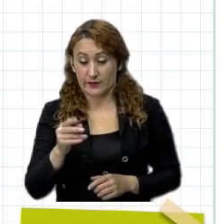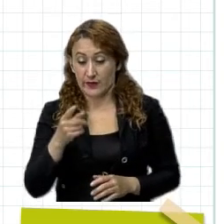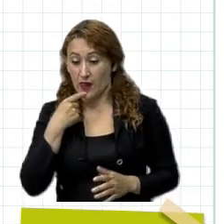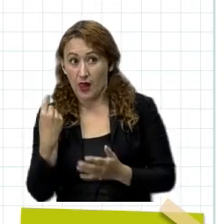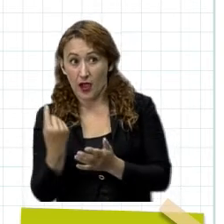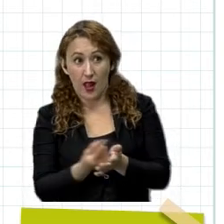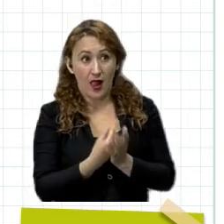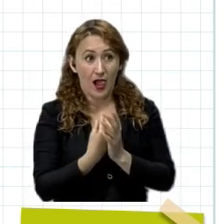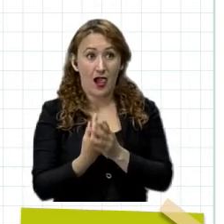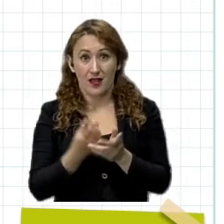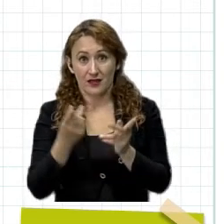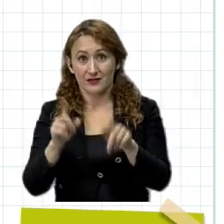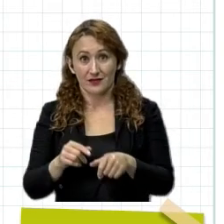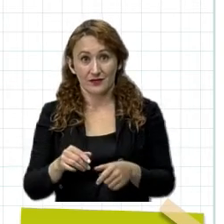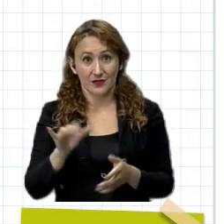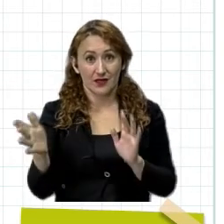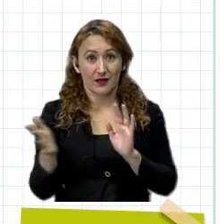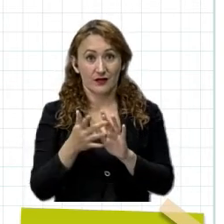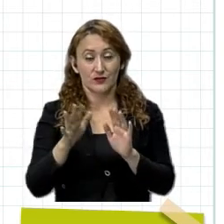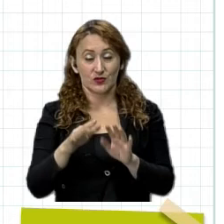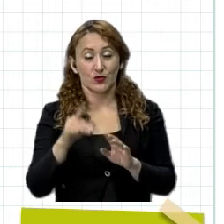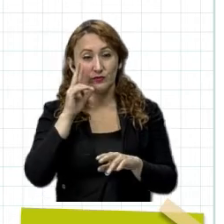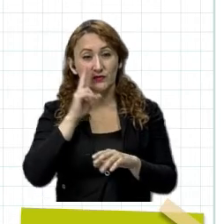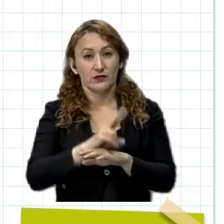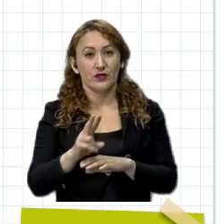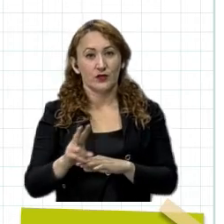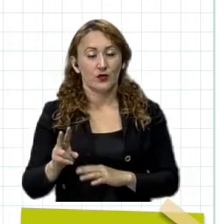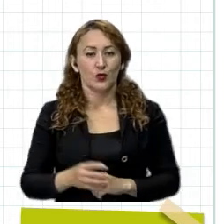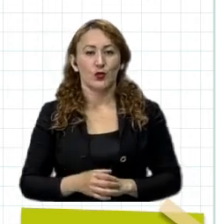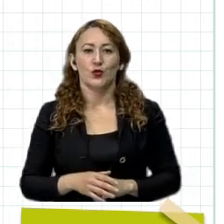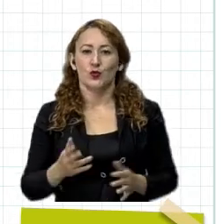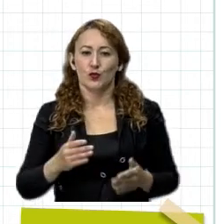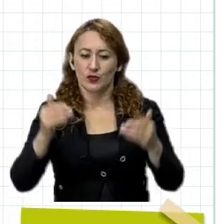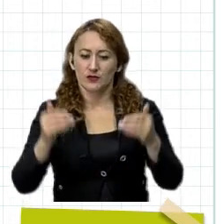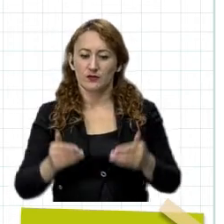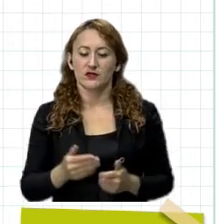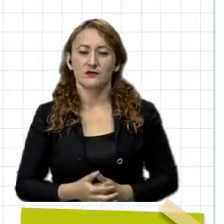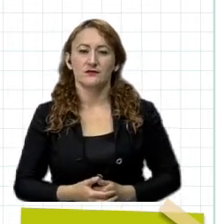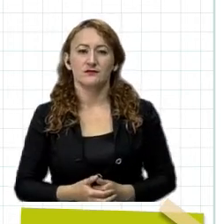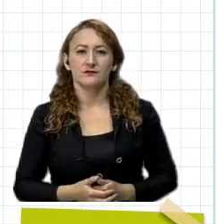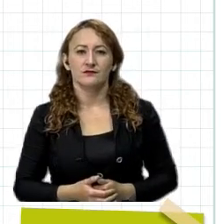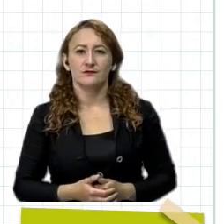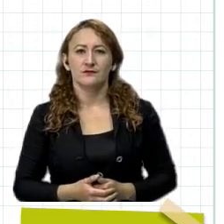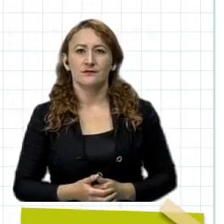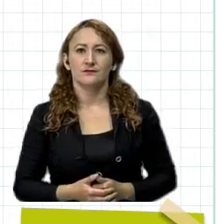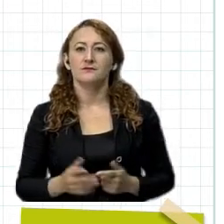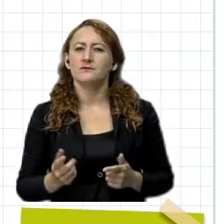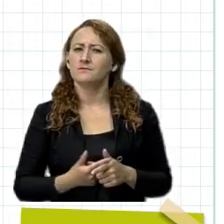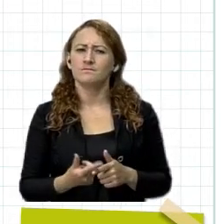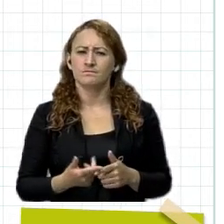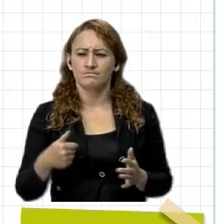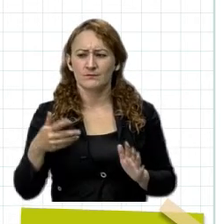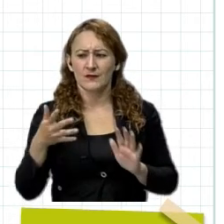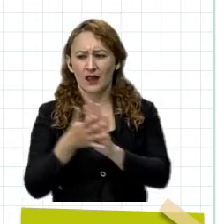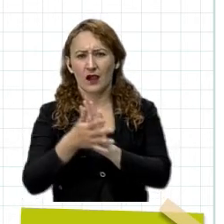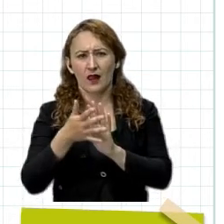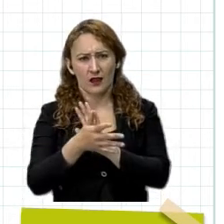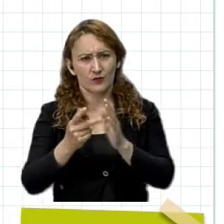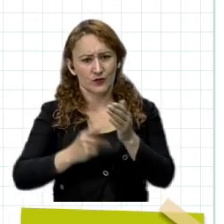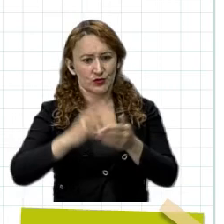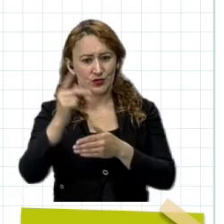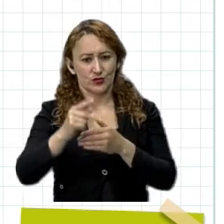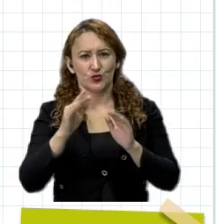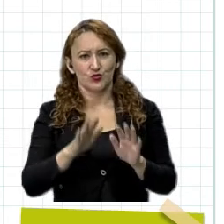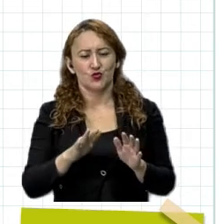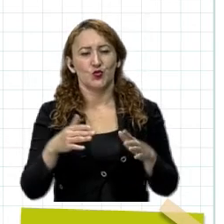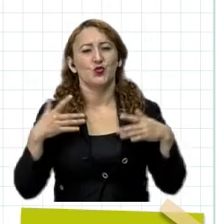conversación también con el Observatorio en Discapacidad. Entonces, lo que estaba contando de este proyecto MICEAL